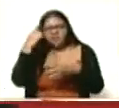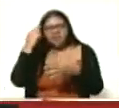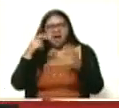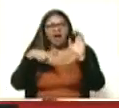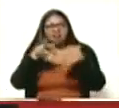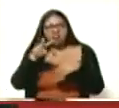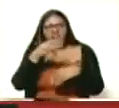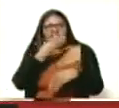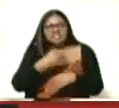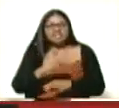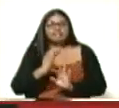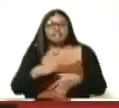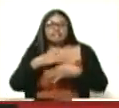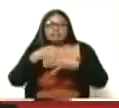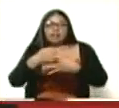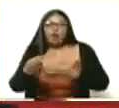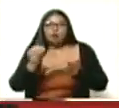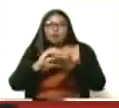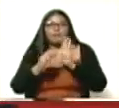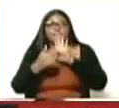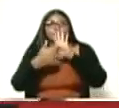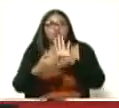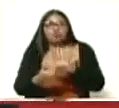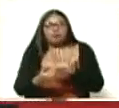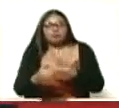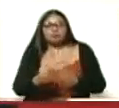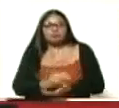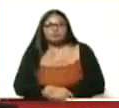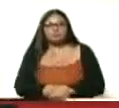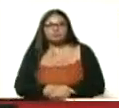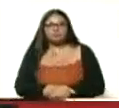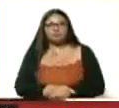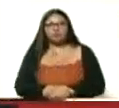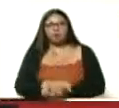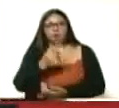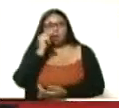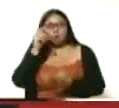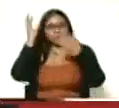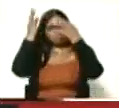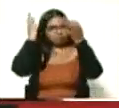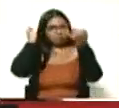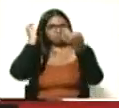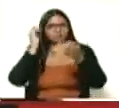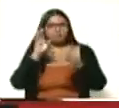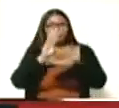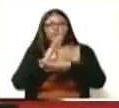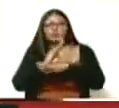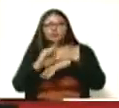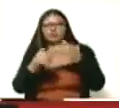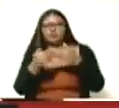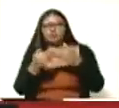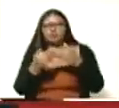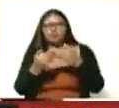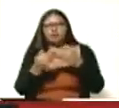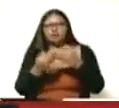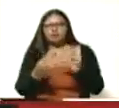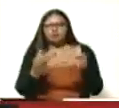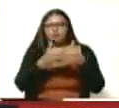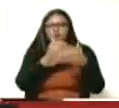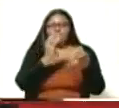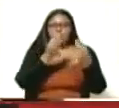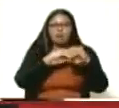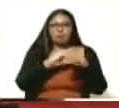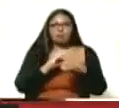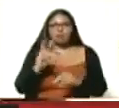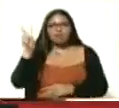de diciembre demostrar que un diplomático que está cubierto, que está protegido por la Convención de Viena, en la que todos los